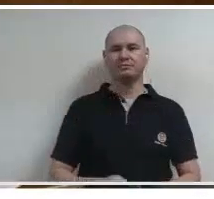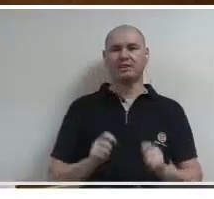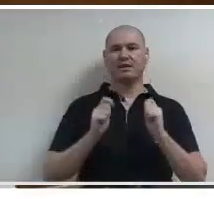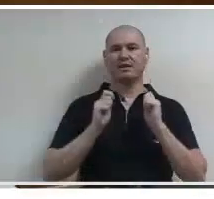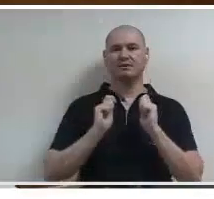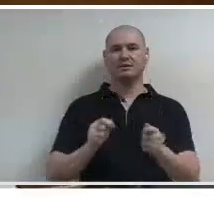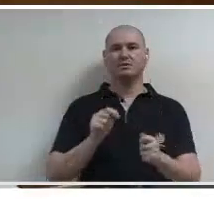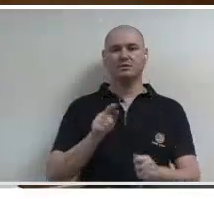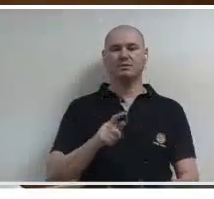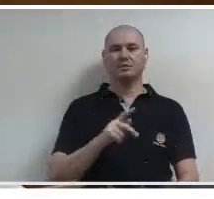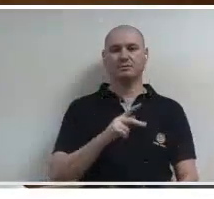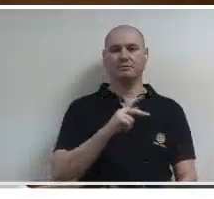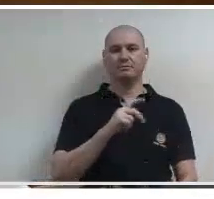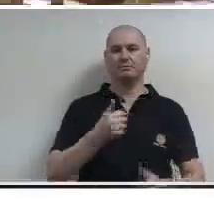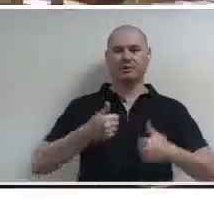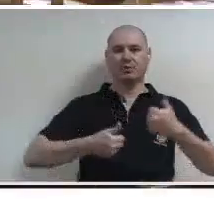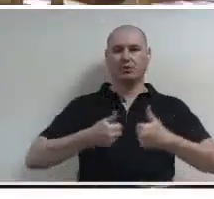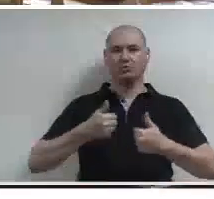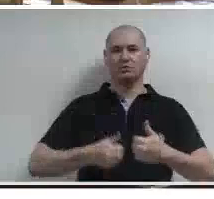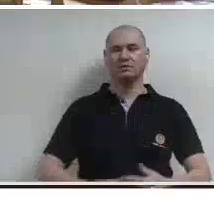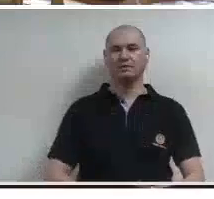Jesecuera, Pesarupi, Ayureco,